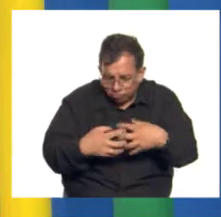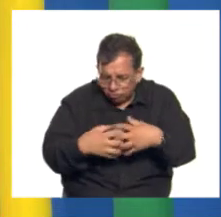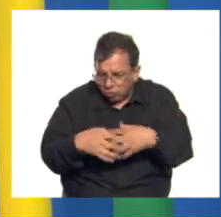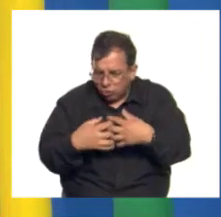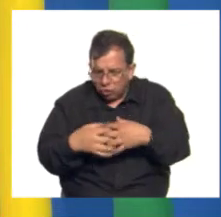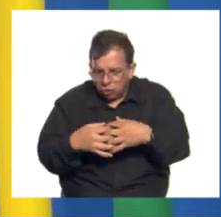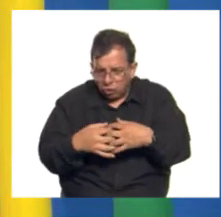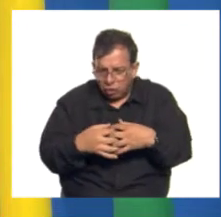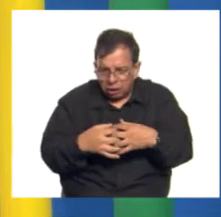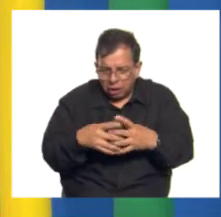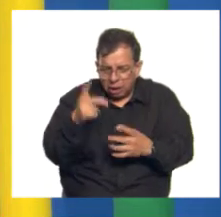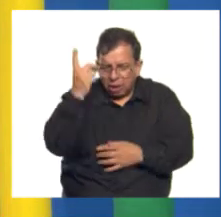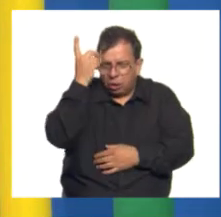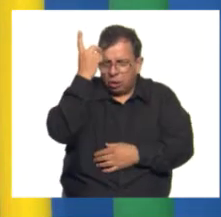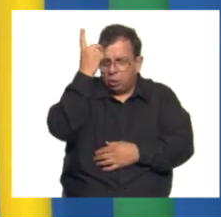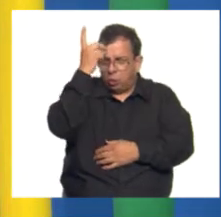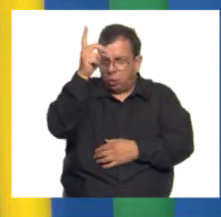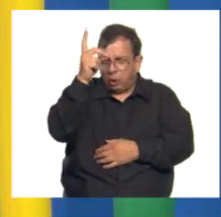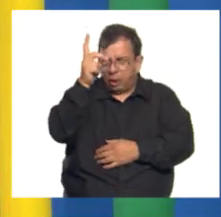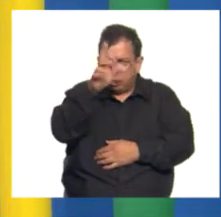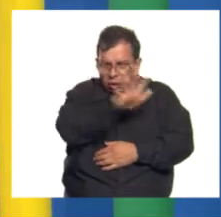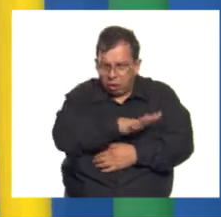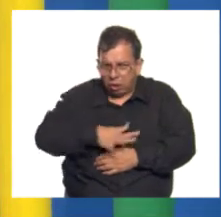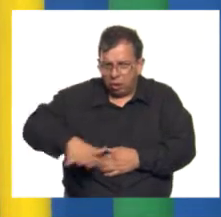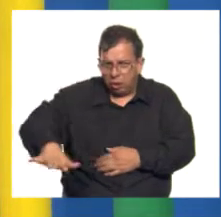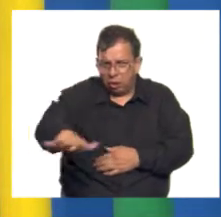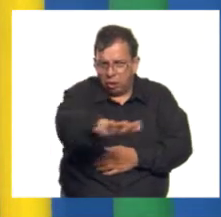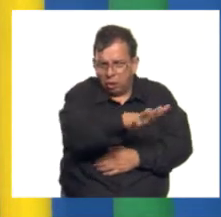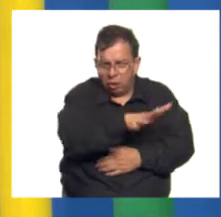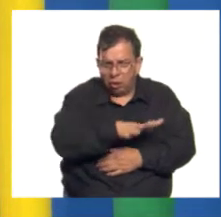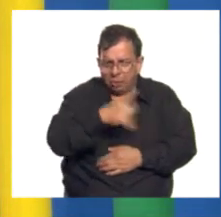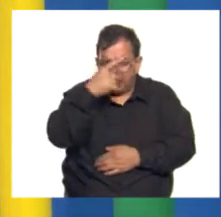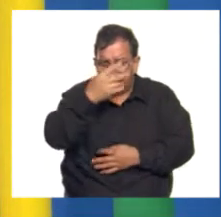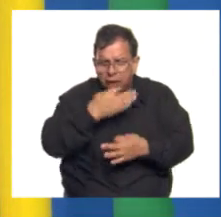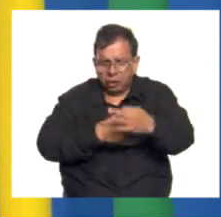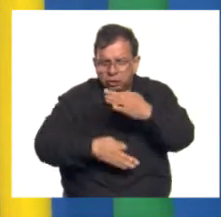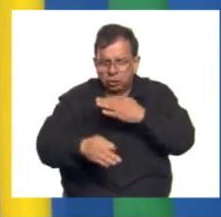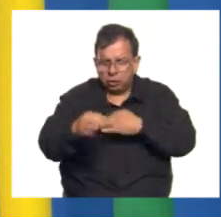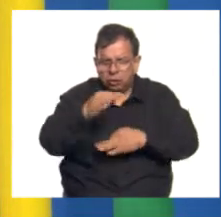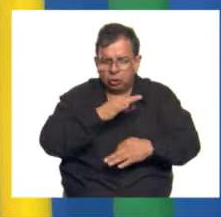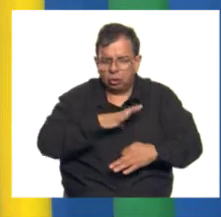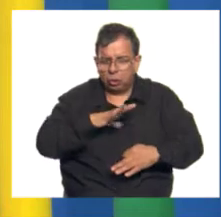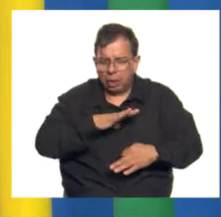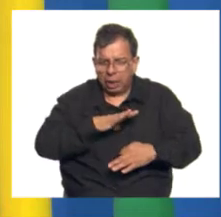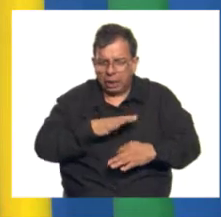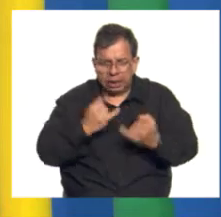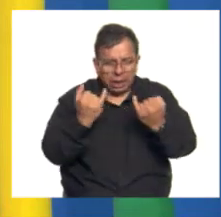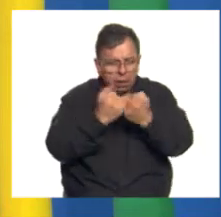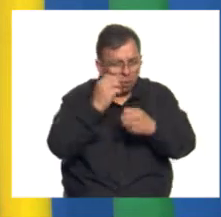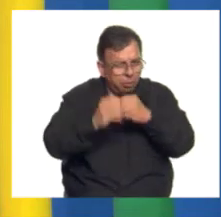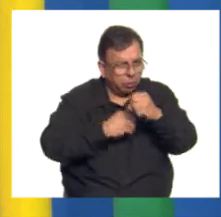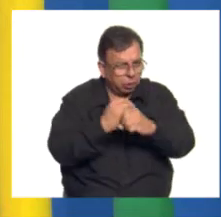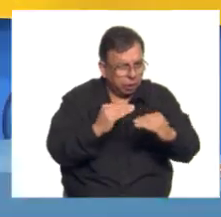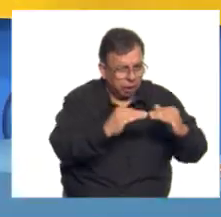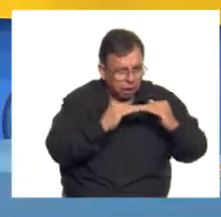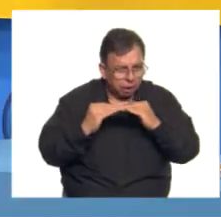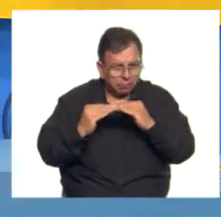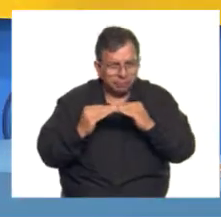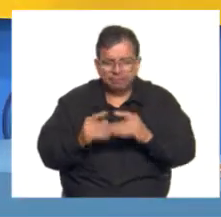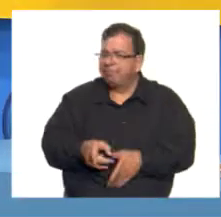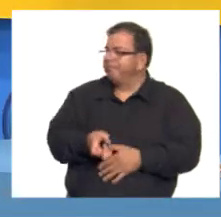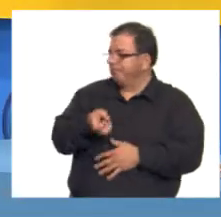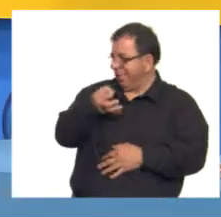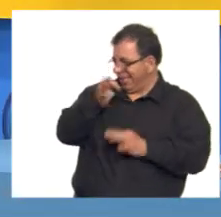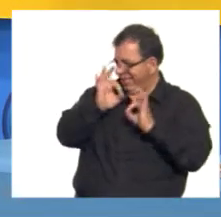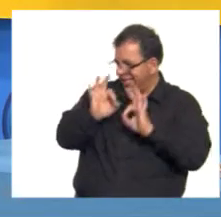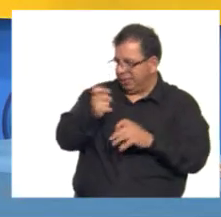riqueza sean propiedad de toda la sociedad, para que así todos tengan acceso a las mismas oportunidades.